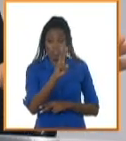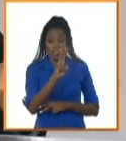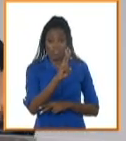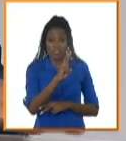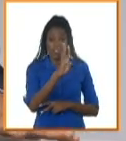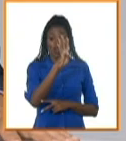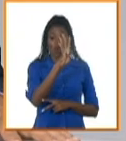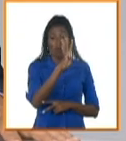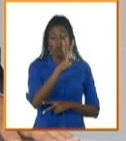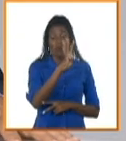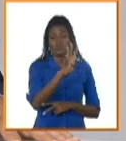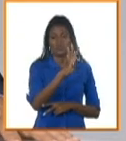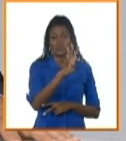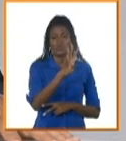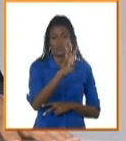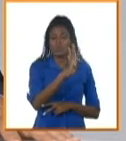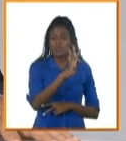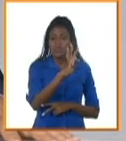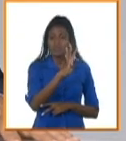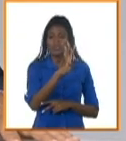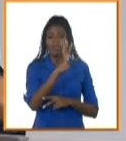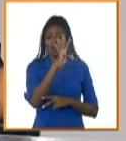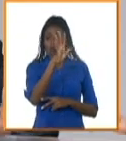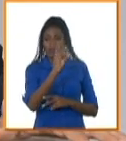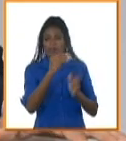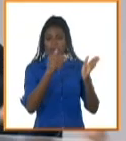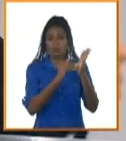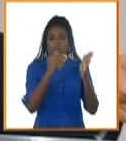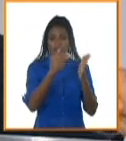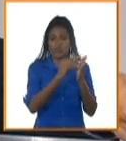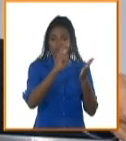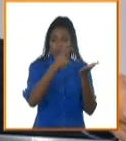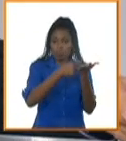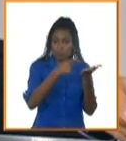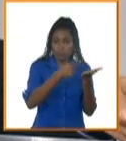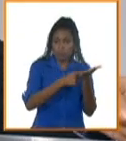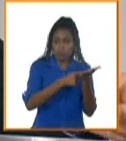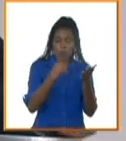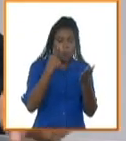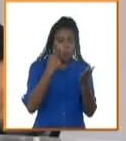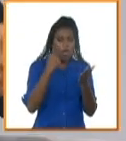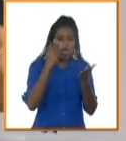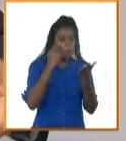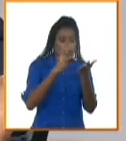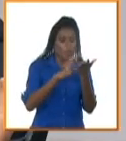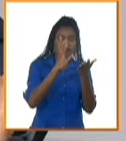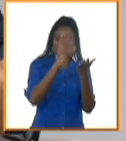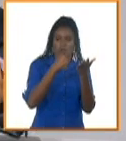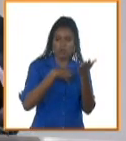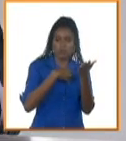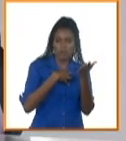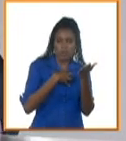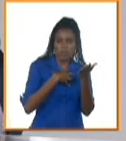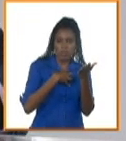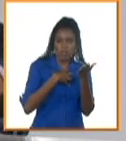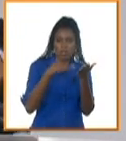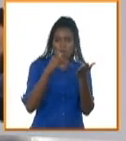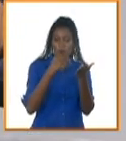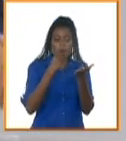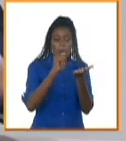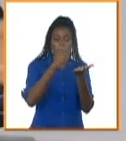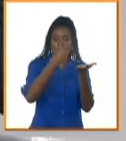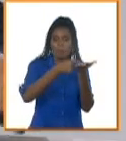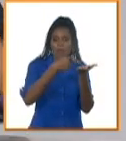doscientas cuarenta y cuatro millones de operaciones operaciones son también consultas de saldo consulta de costo de un servicio